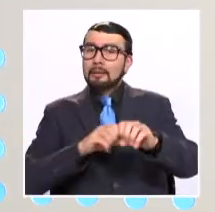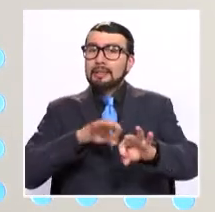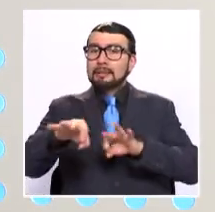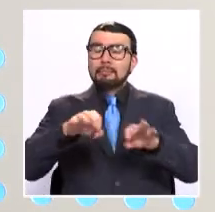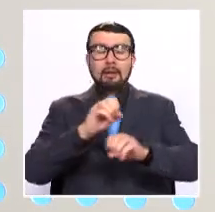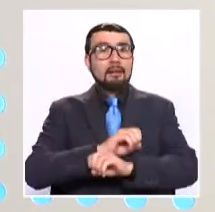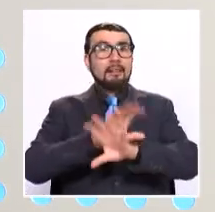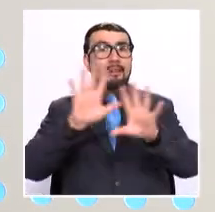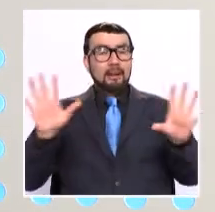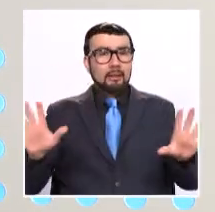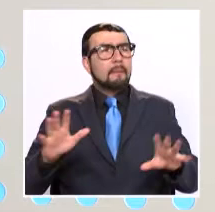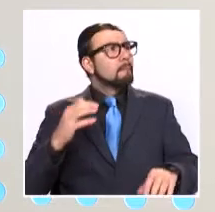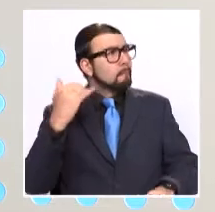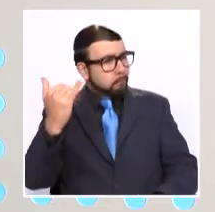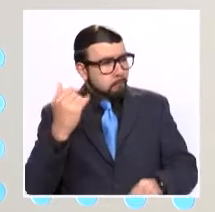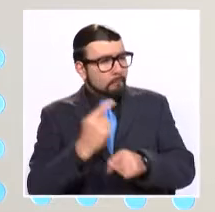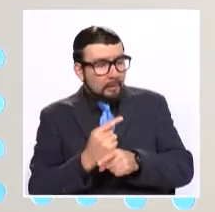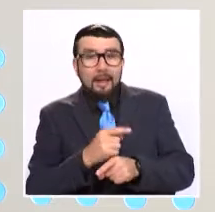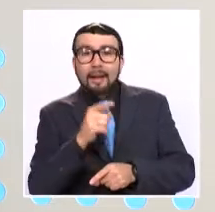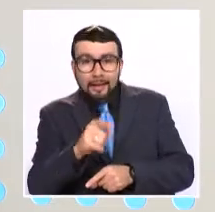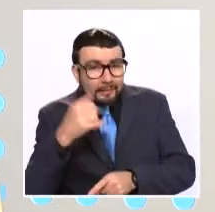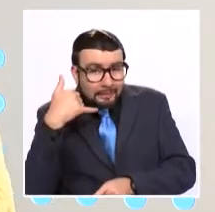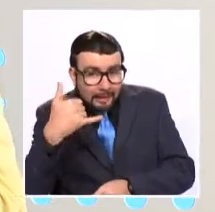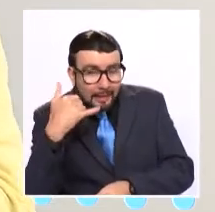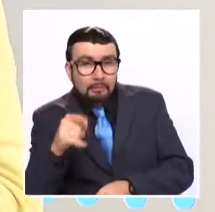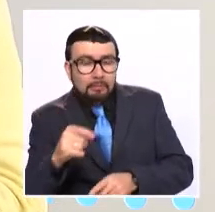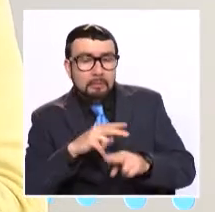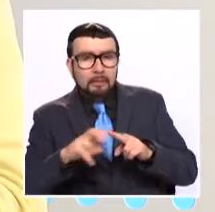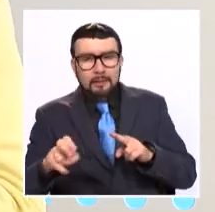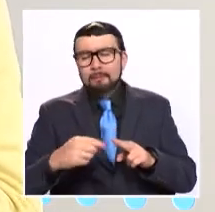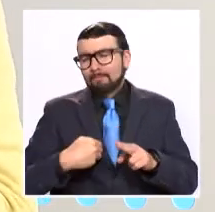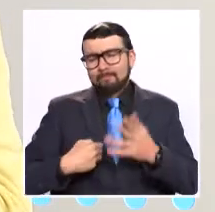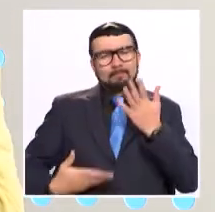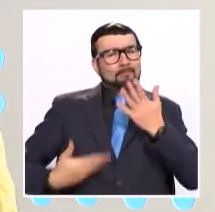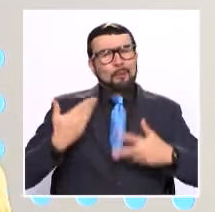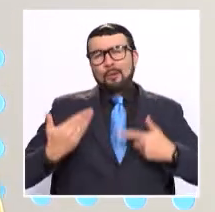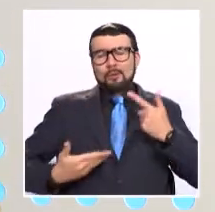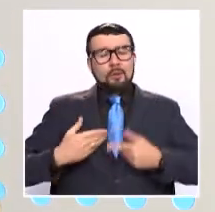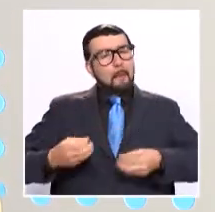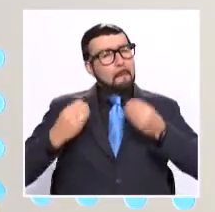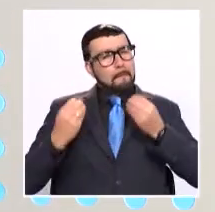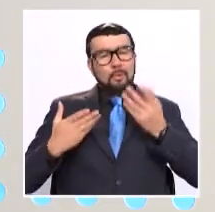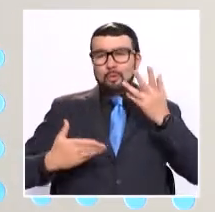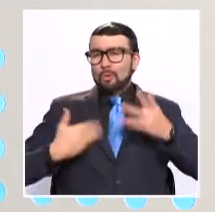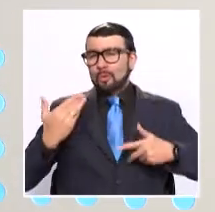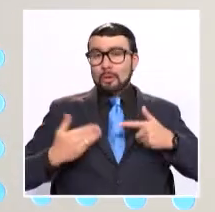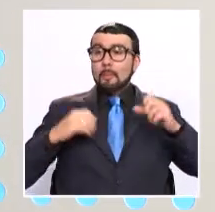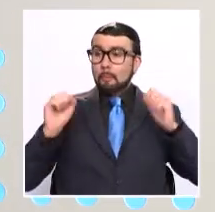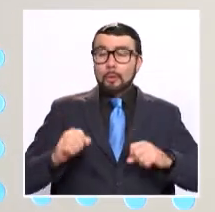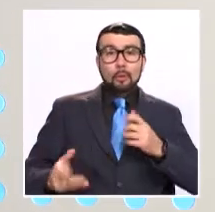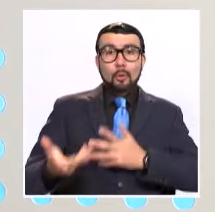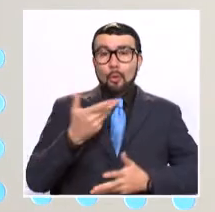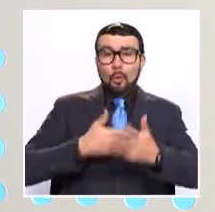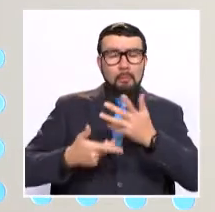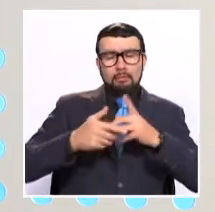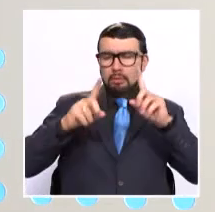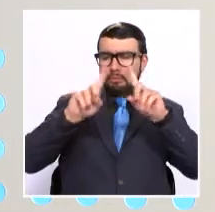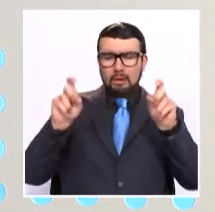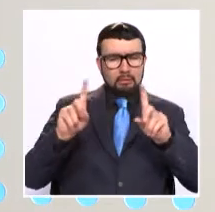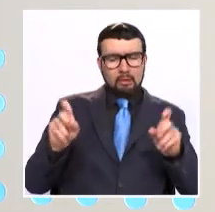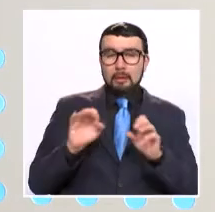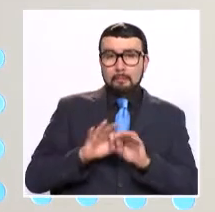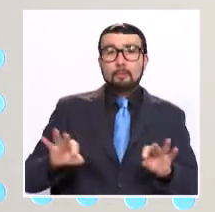casualmente figura estos teléfonos en Manizales. Para mí es motivo de mucha alegría poder compartir temas tan importantes como estos